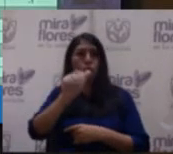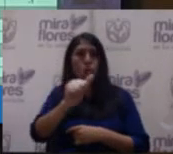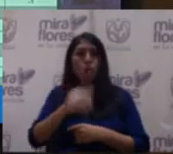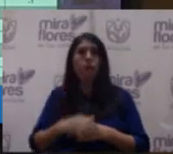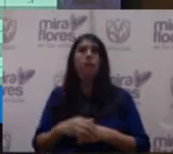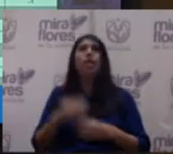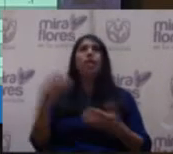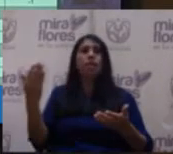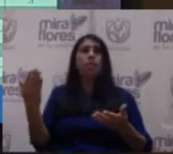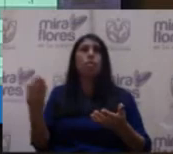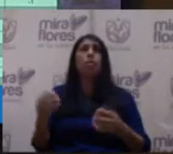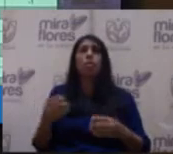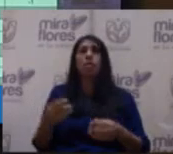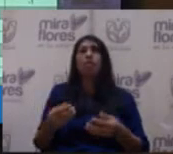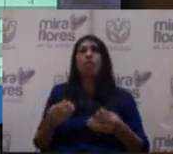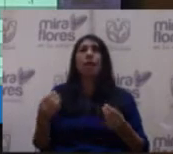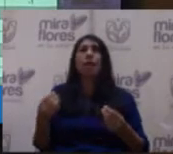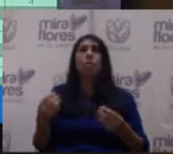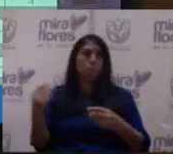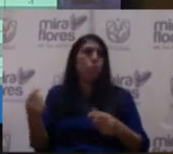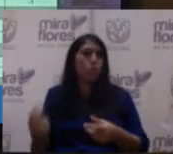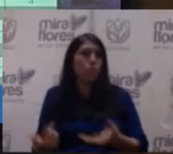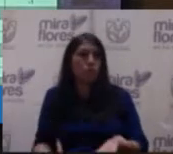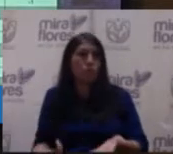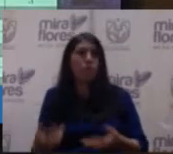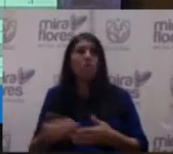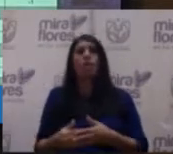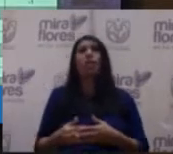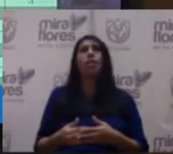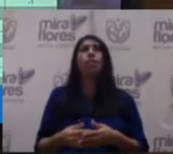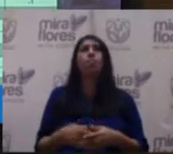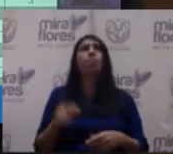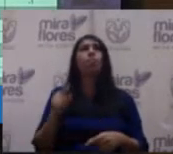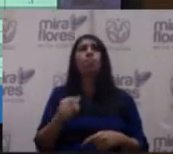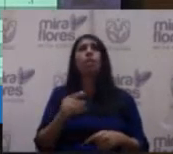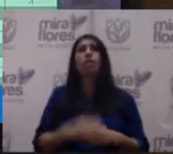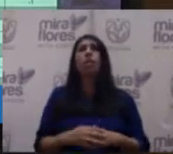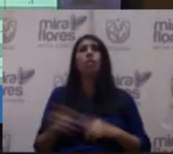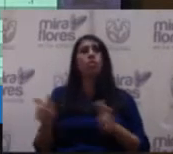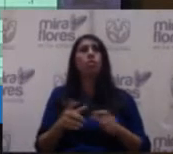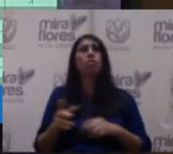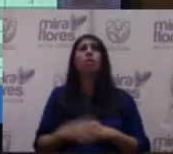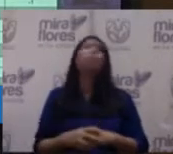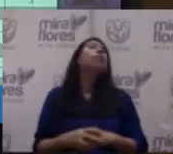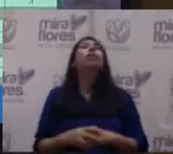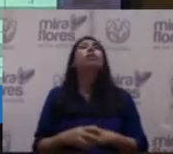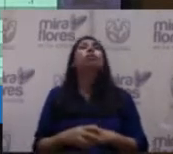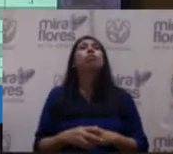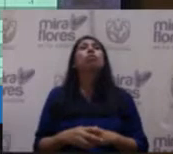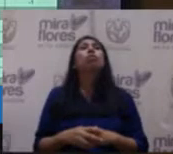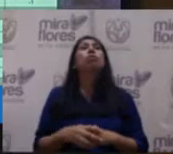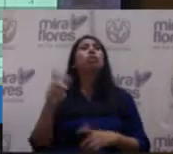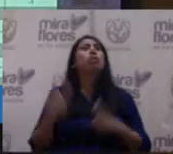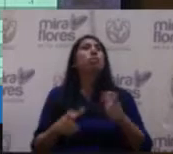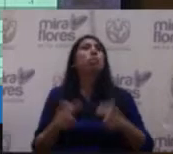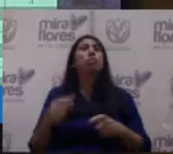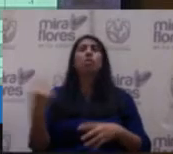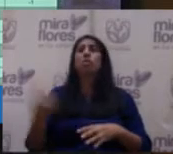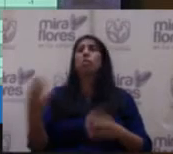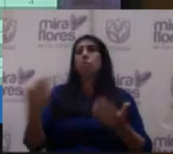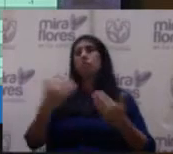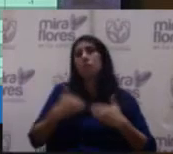Presidencia del Consejo de Ministros, y finalmente el tema de los revisores urbanos. Revisores urbanos que antes lo teníamos